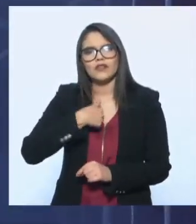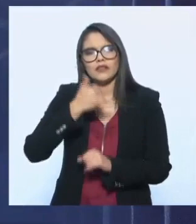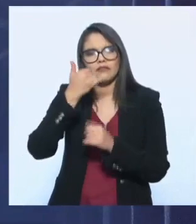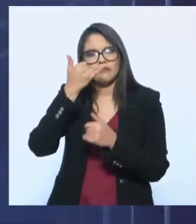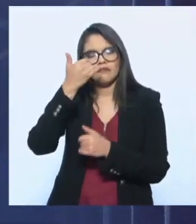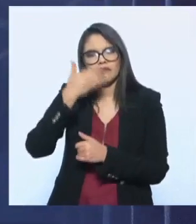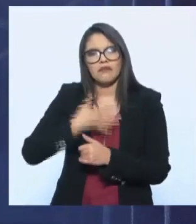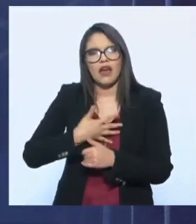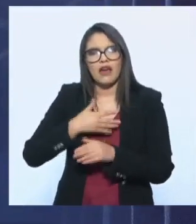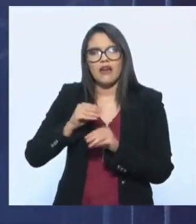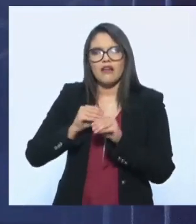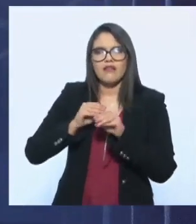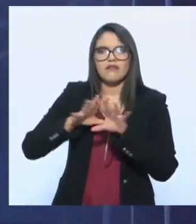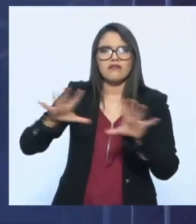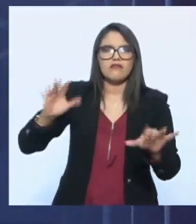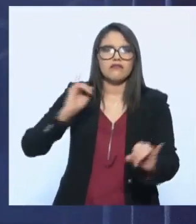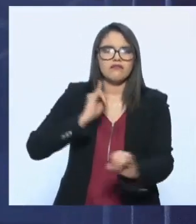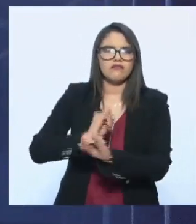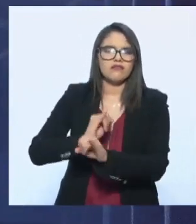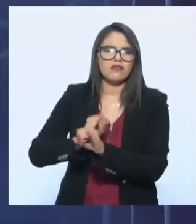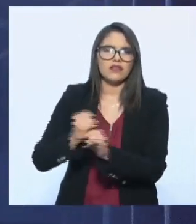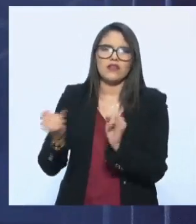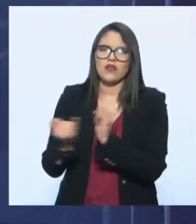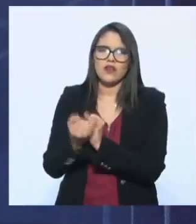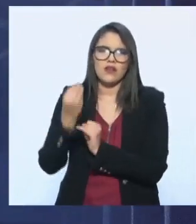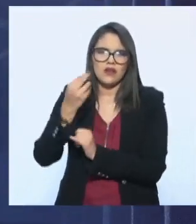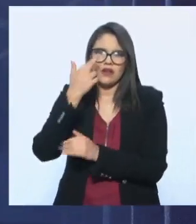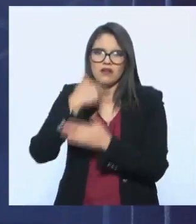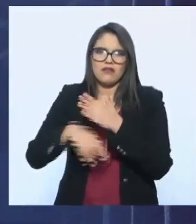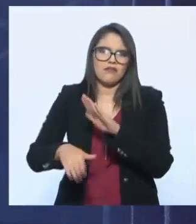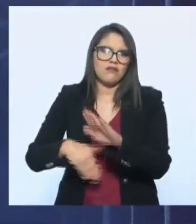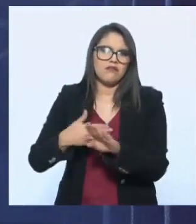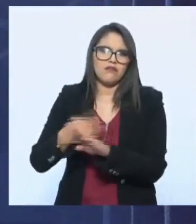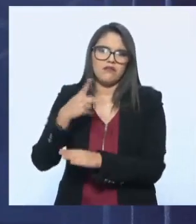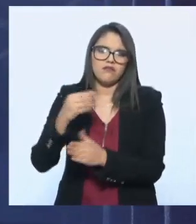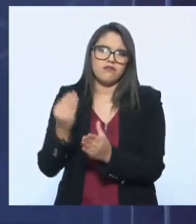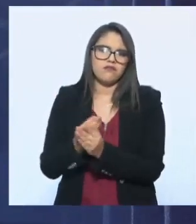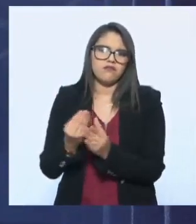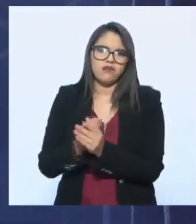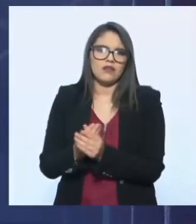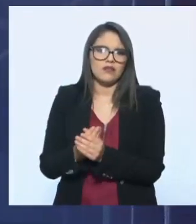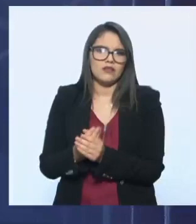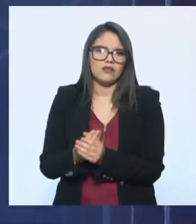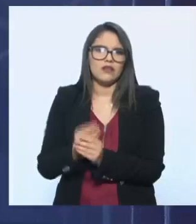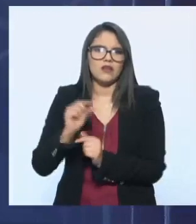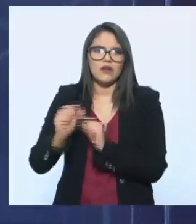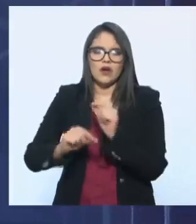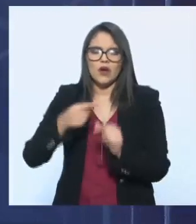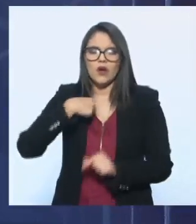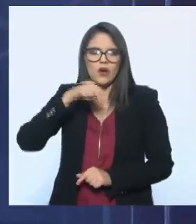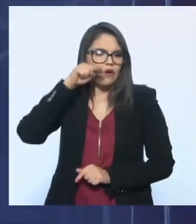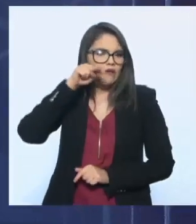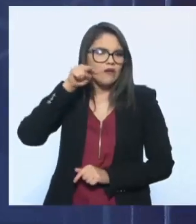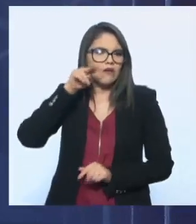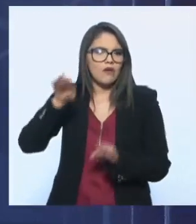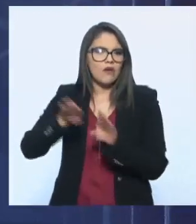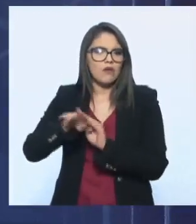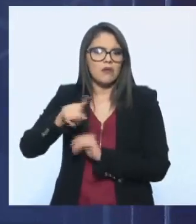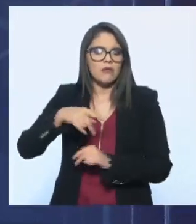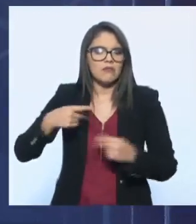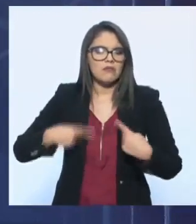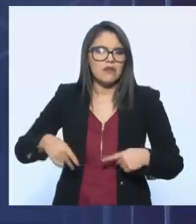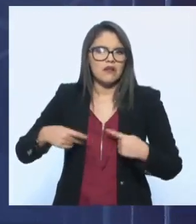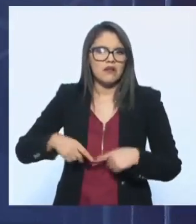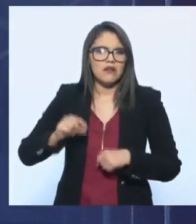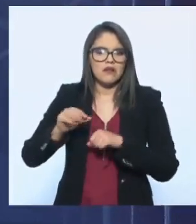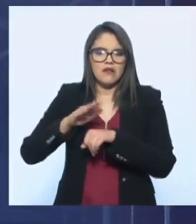estuvieron corriendo por internet, y eso pues también es una violación a la privacidad. Así que hemos visto cómo si ya este tipo de personajes